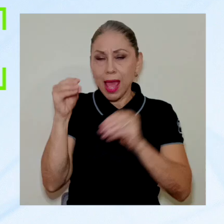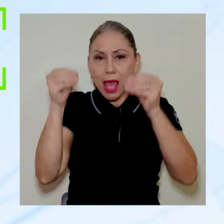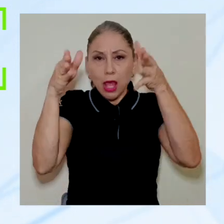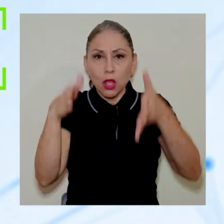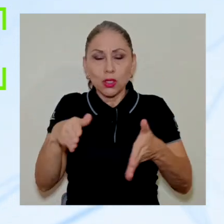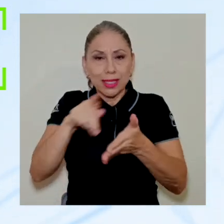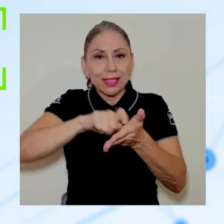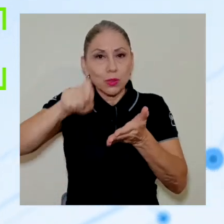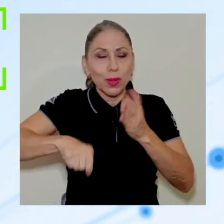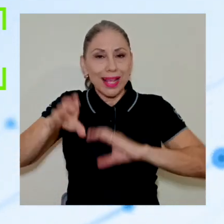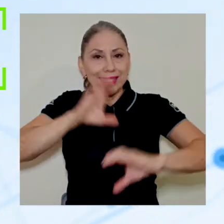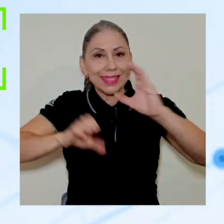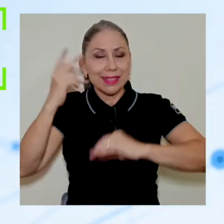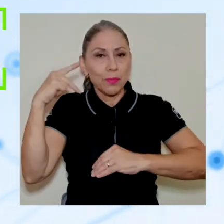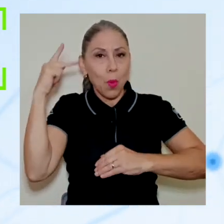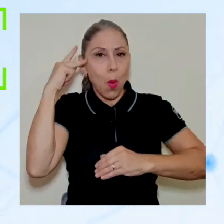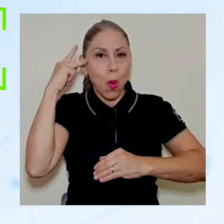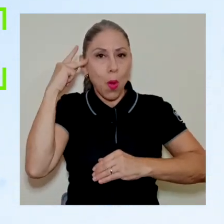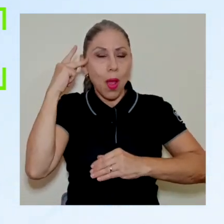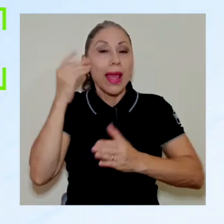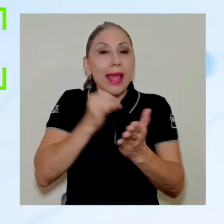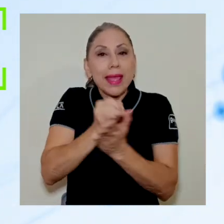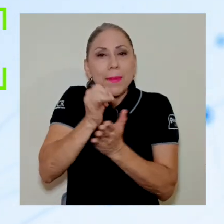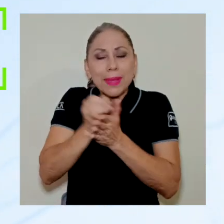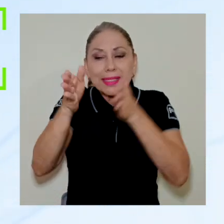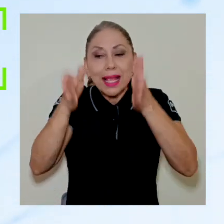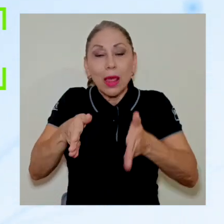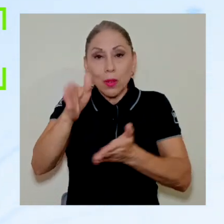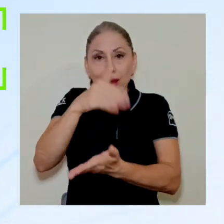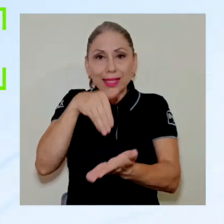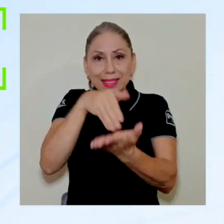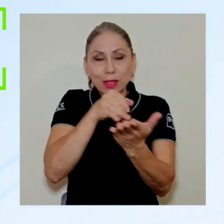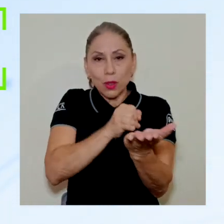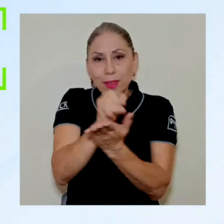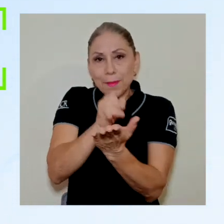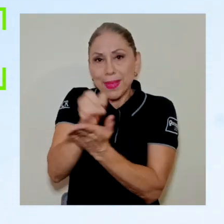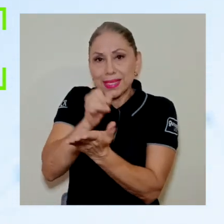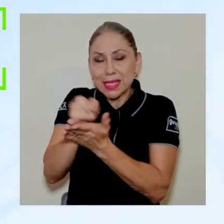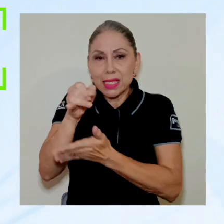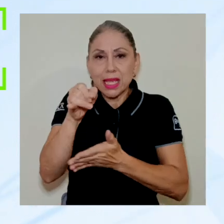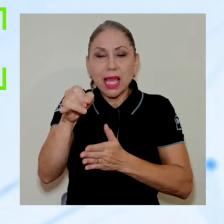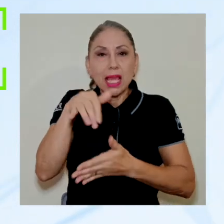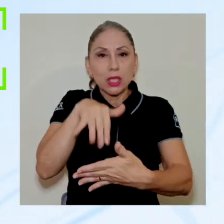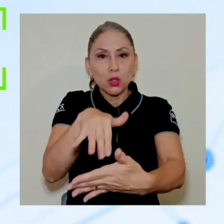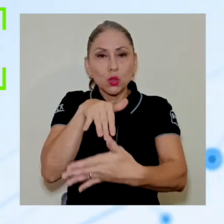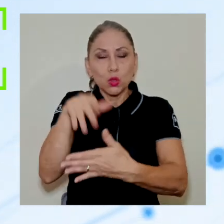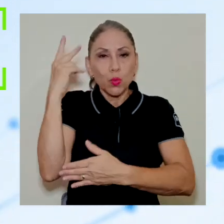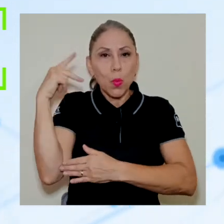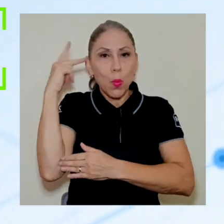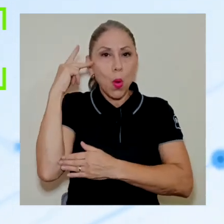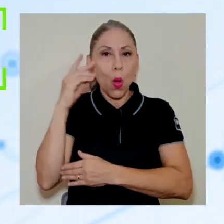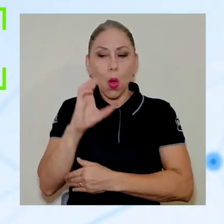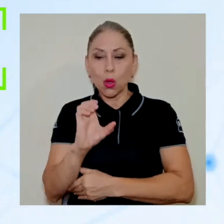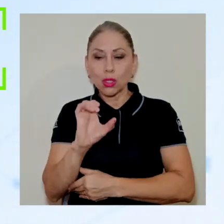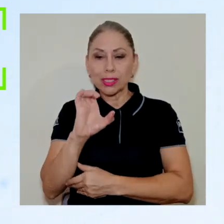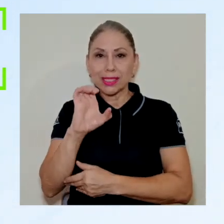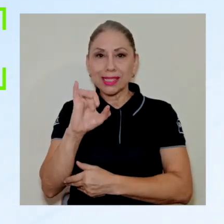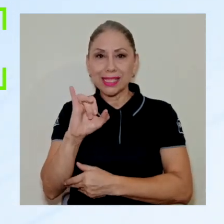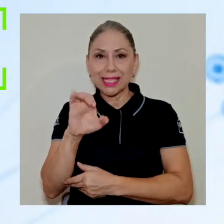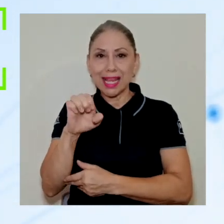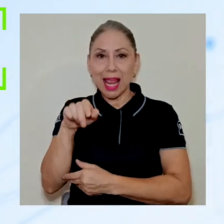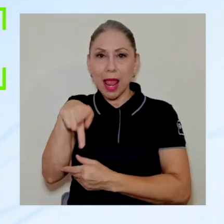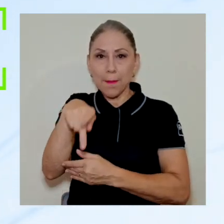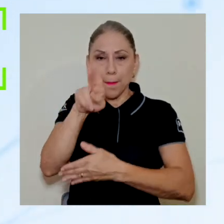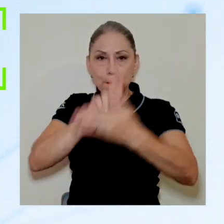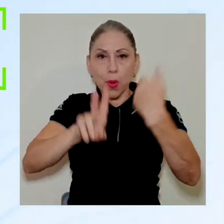la Escuela de Ciencias Políticas e investigadora del Centro de Investigación y Estudios Políticos, CIEP, de la Universidad